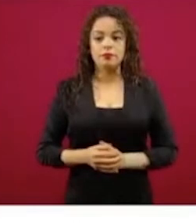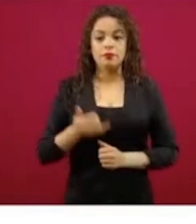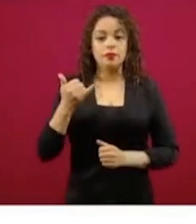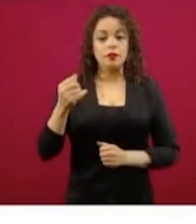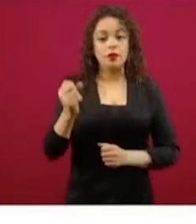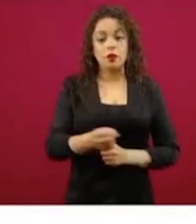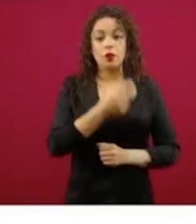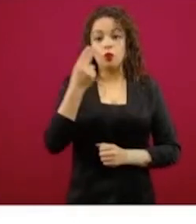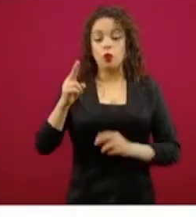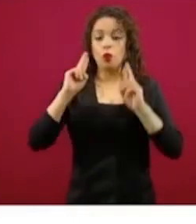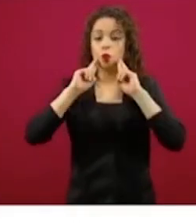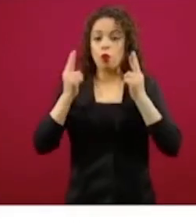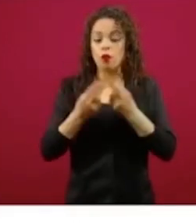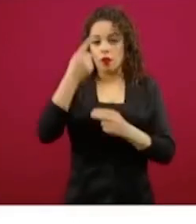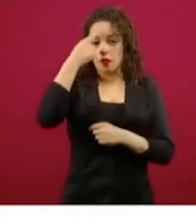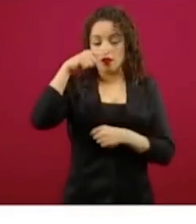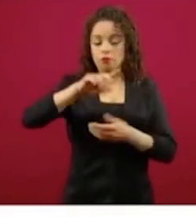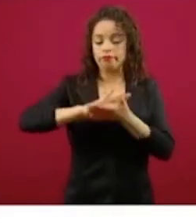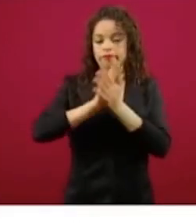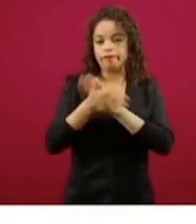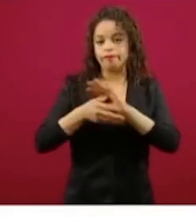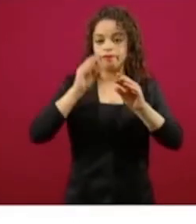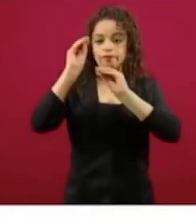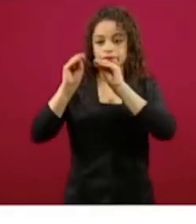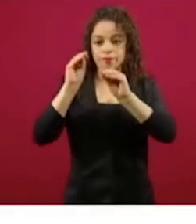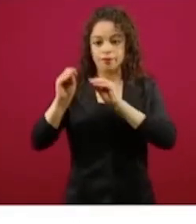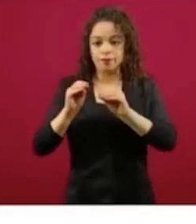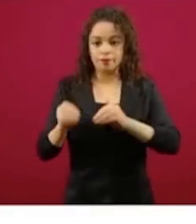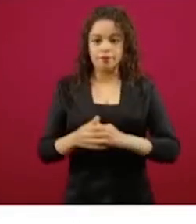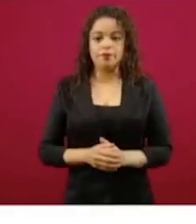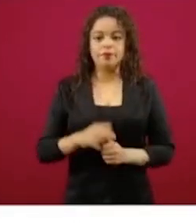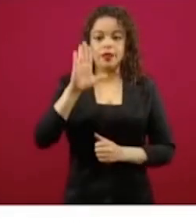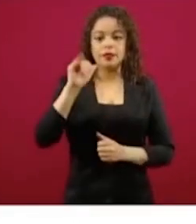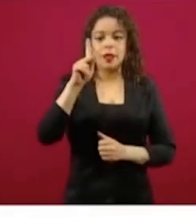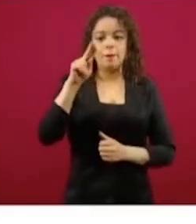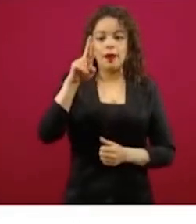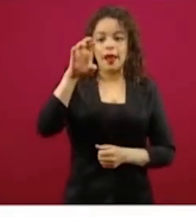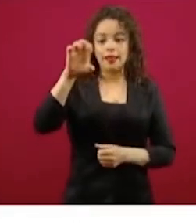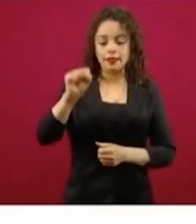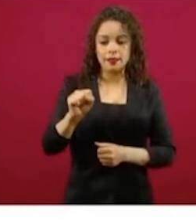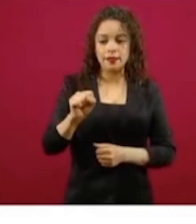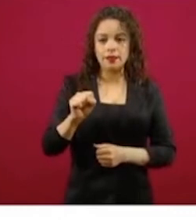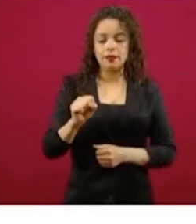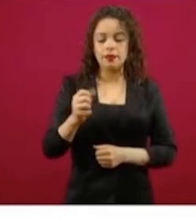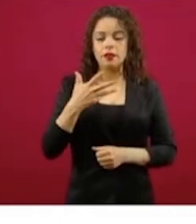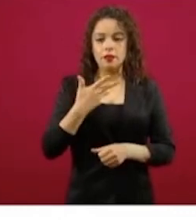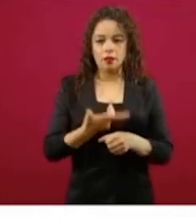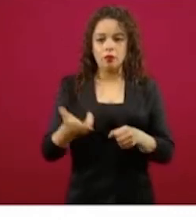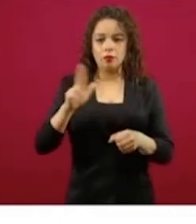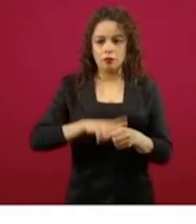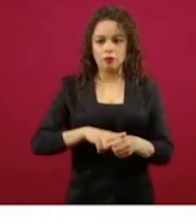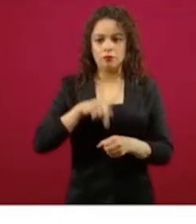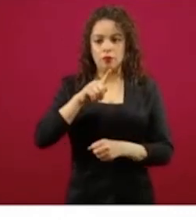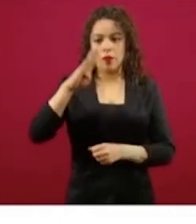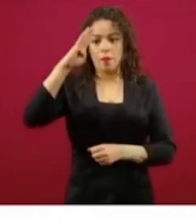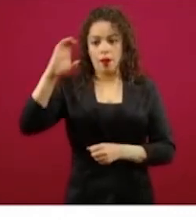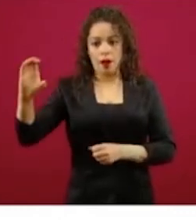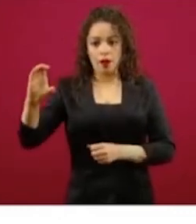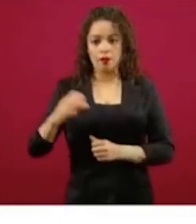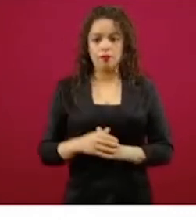reconvertidas en el ciprés está en nuestro hospital también en una de las unidades que están en el ciprés baja california